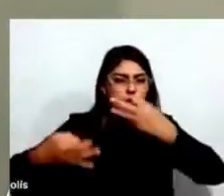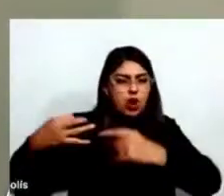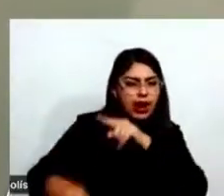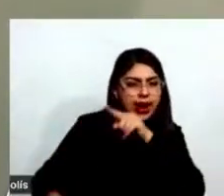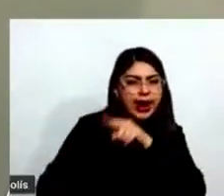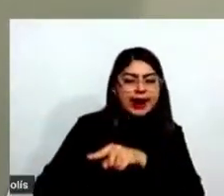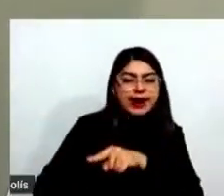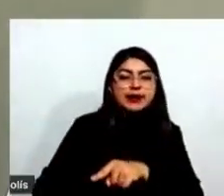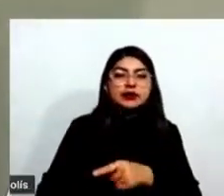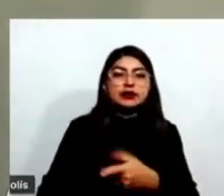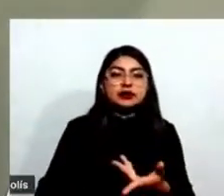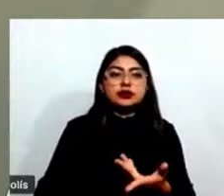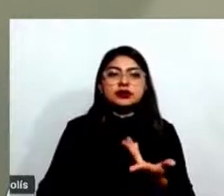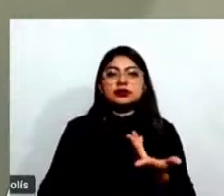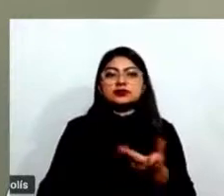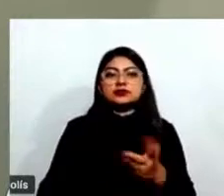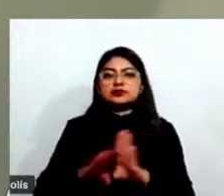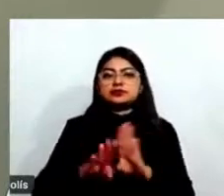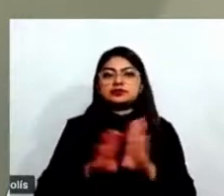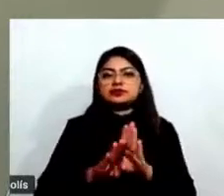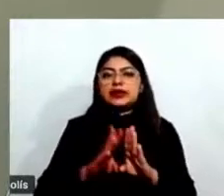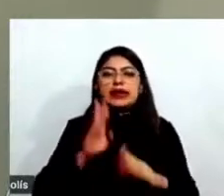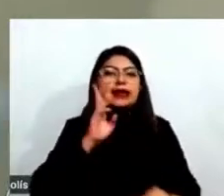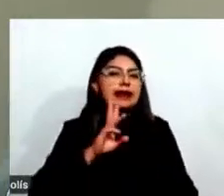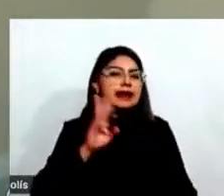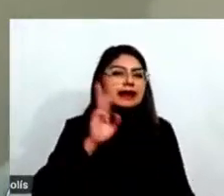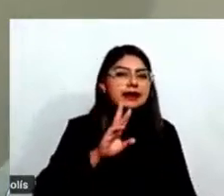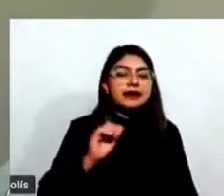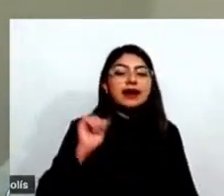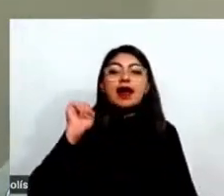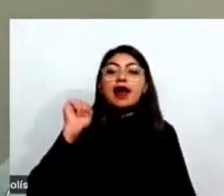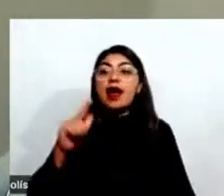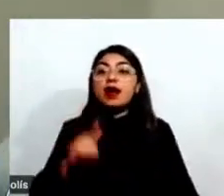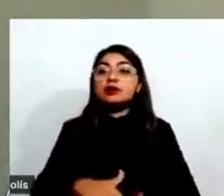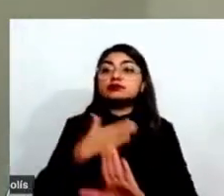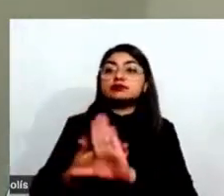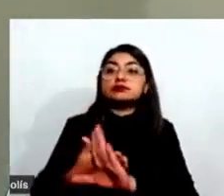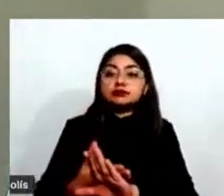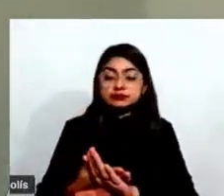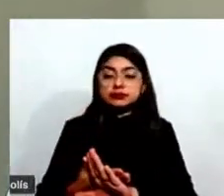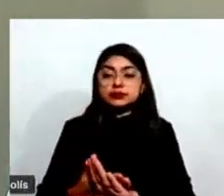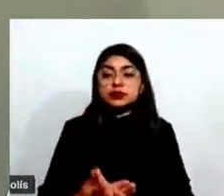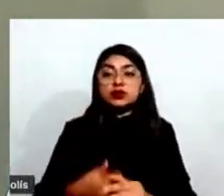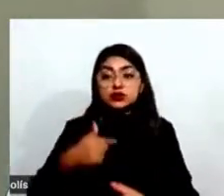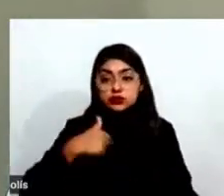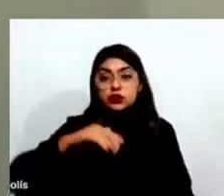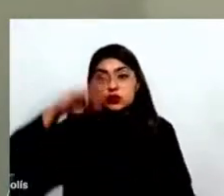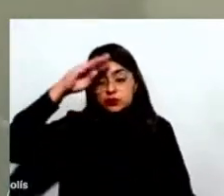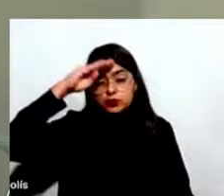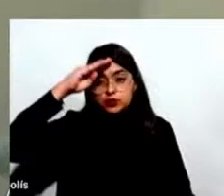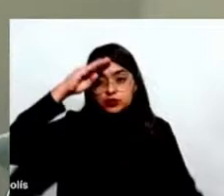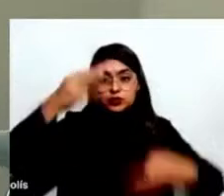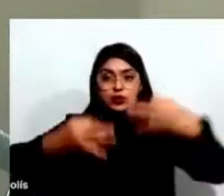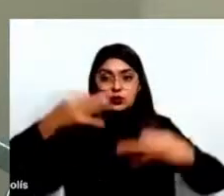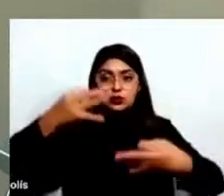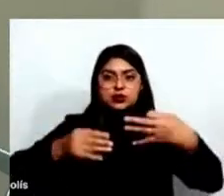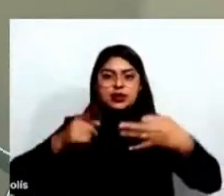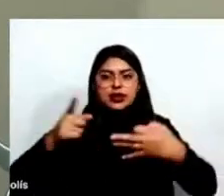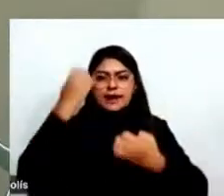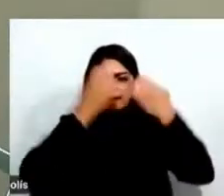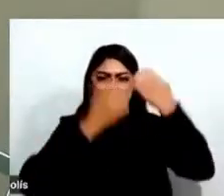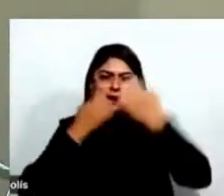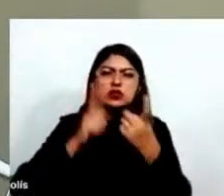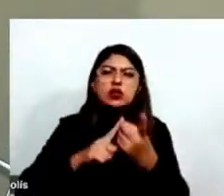tendencioso y direccionado a desprestigiarlos. Yo creo que la Corte, donde han analizado esto, es en medidas